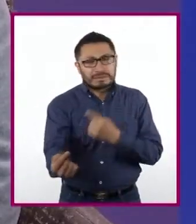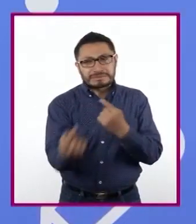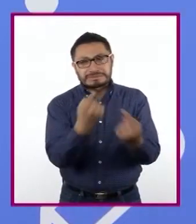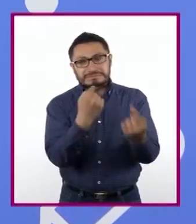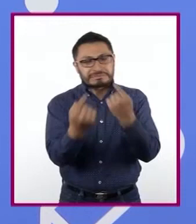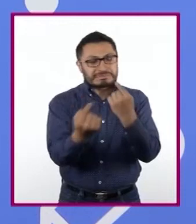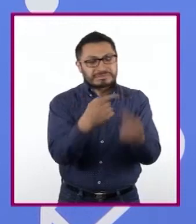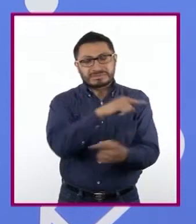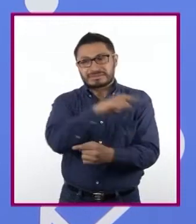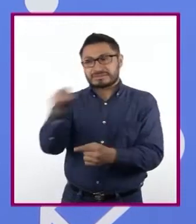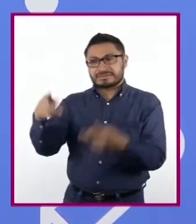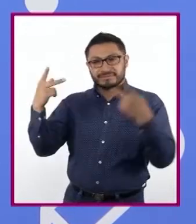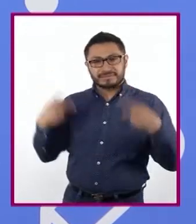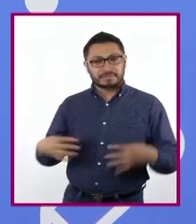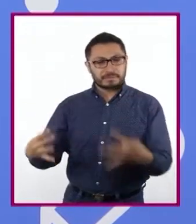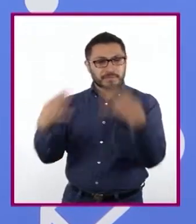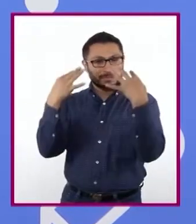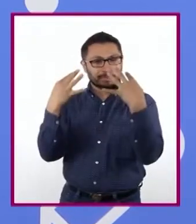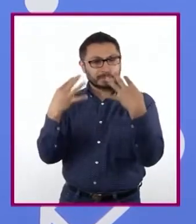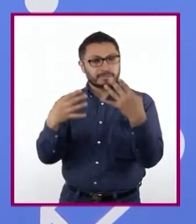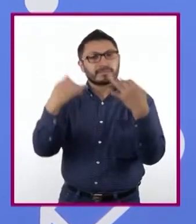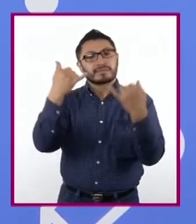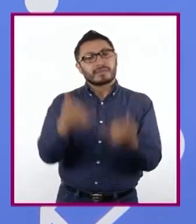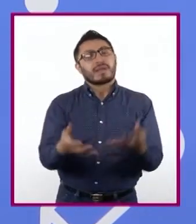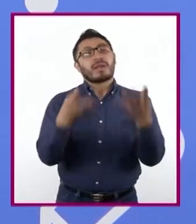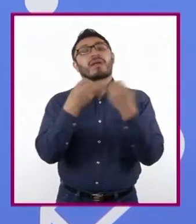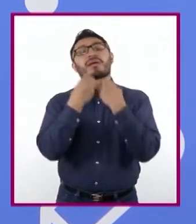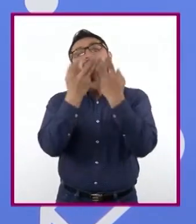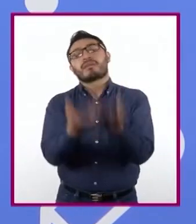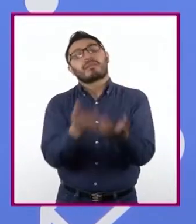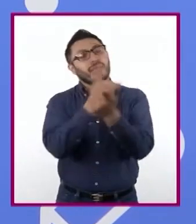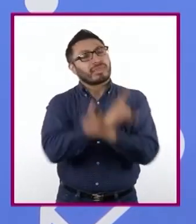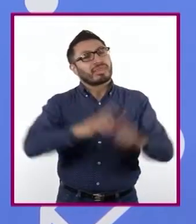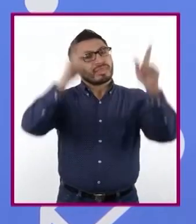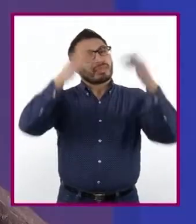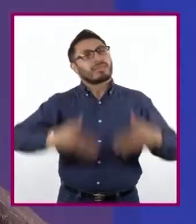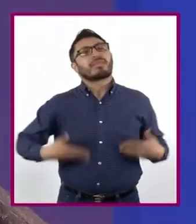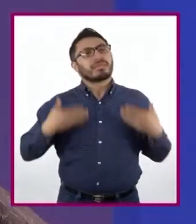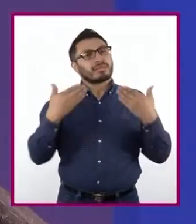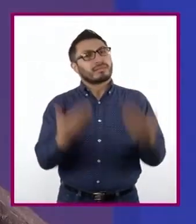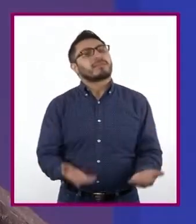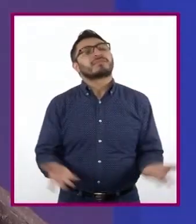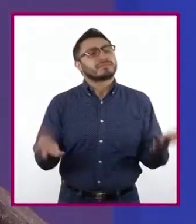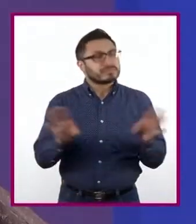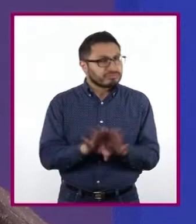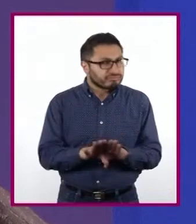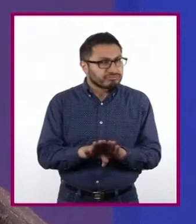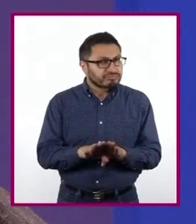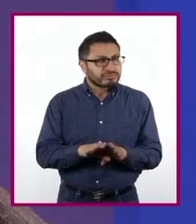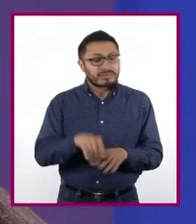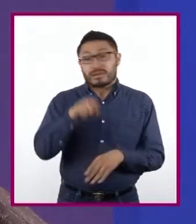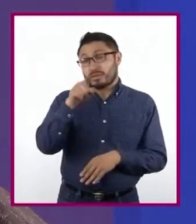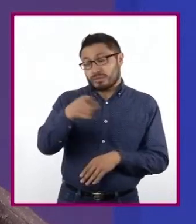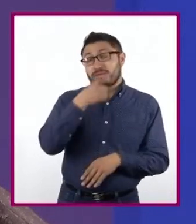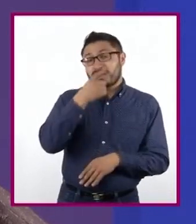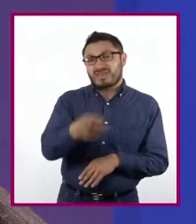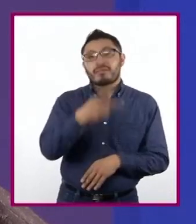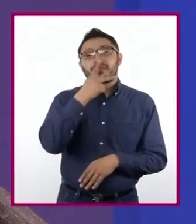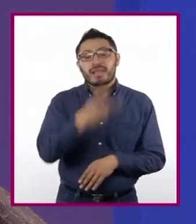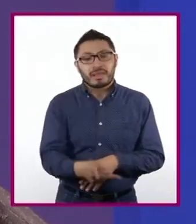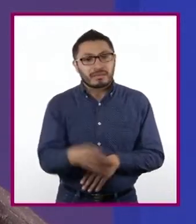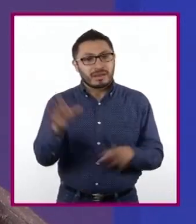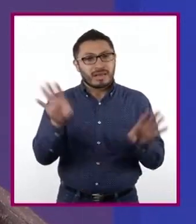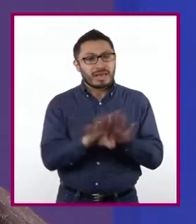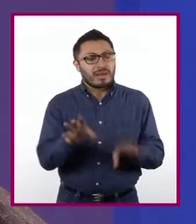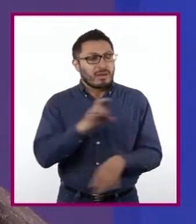de quienes le escuchan y expresarse con libertad y confianza? Acabas de mencionar la palabra que causa